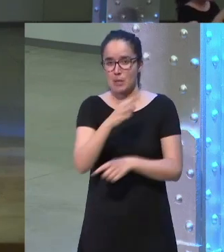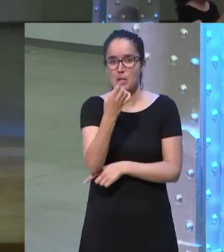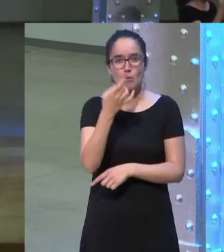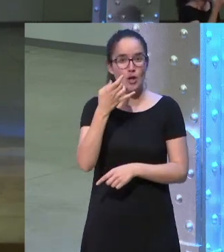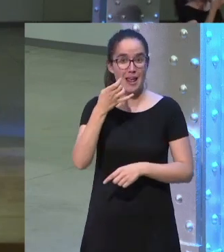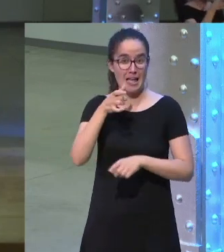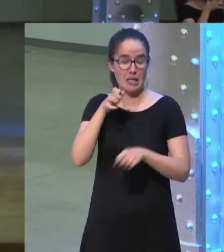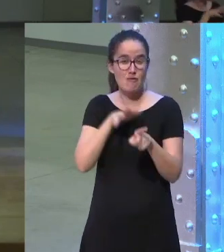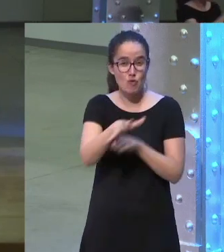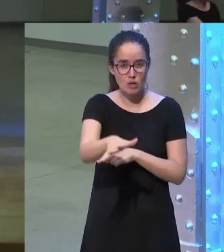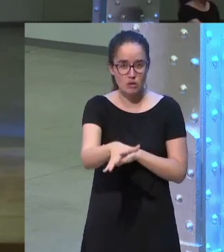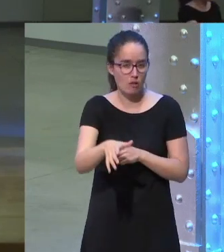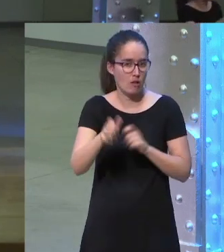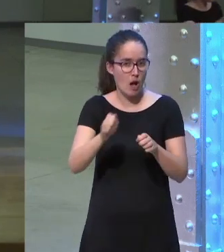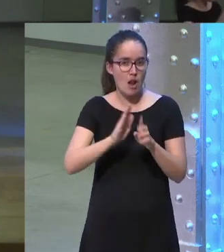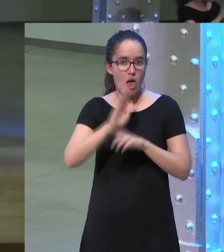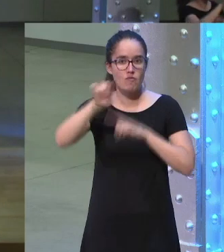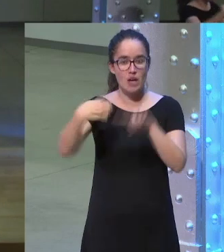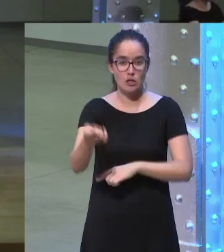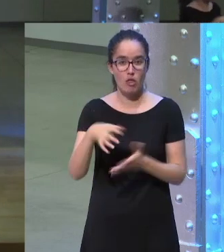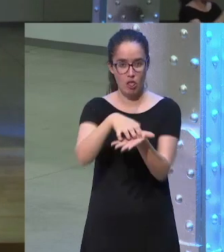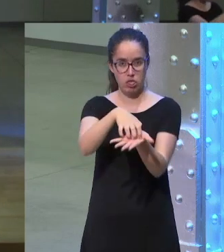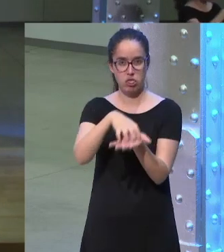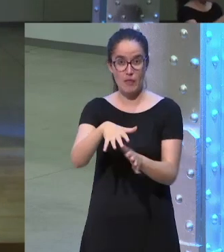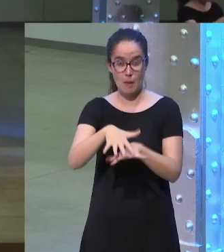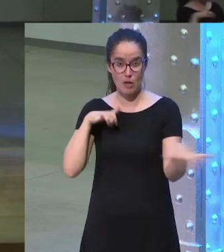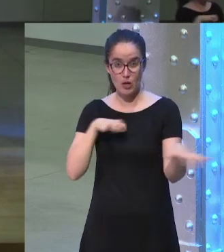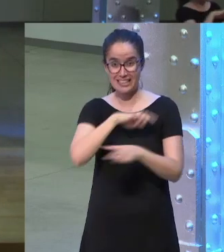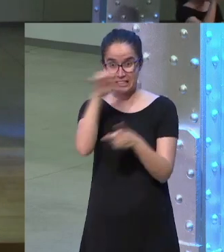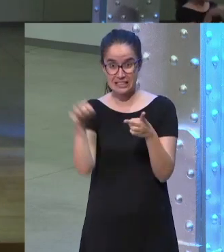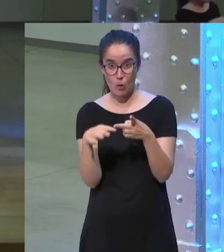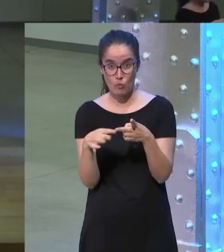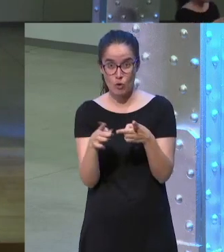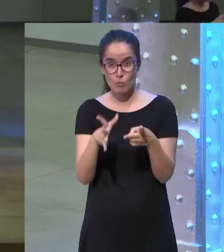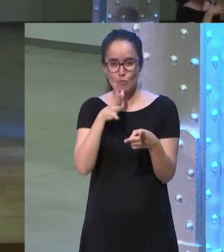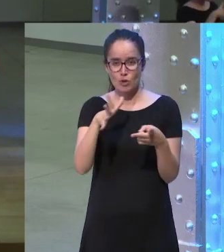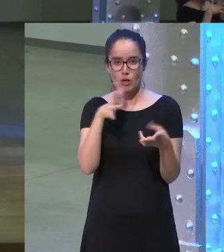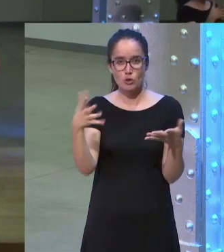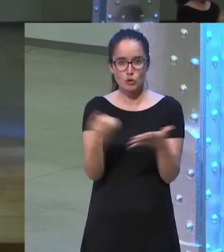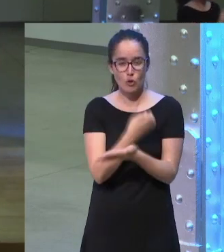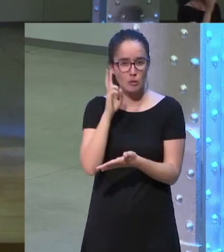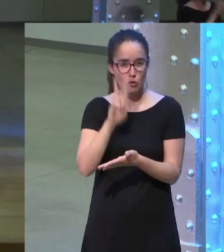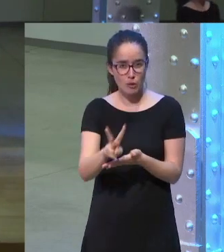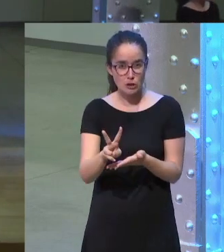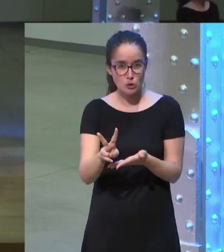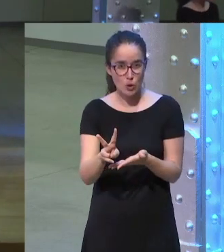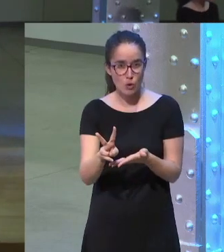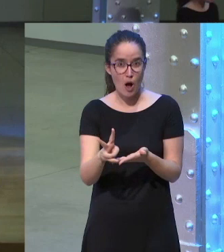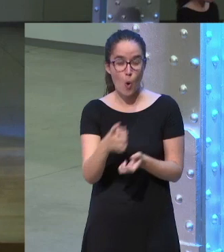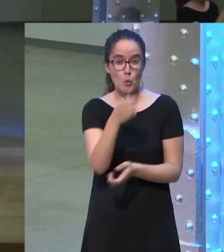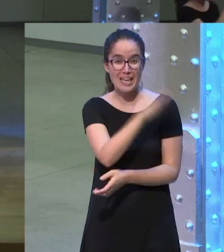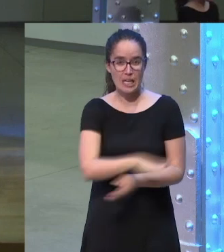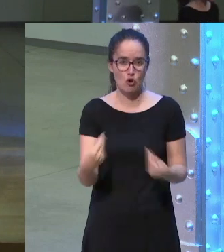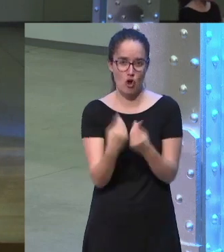influencers provocando el efecto de la ilusión de la mayoría. Y segundo, porque todos hemos visto alguna vez a un